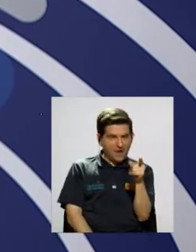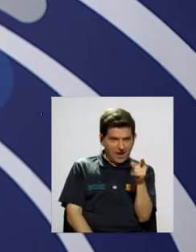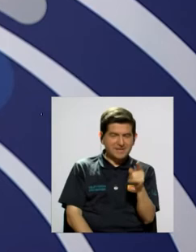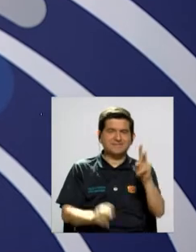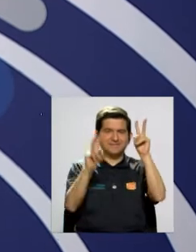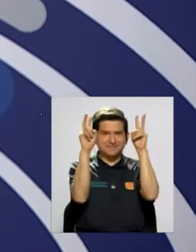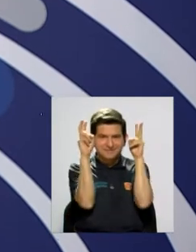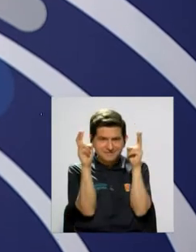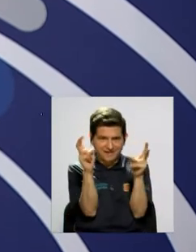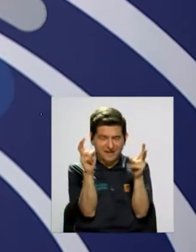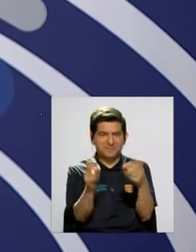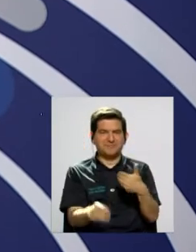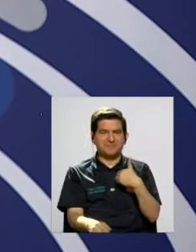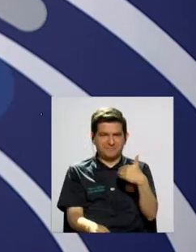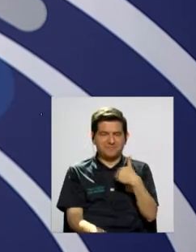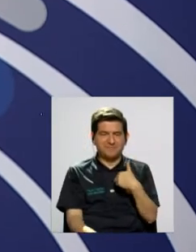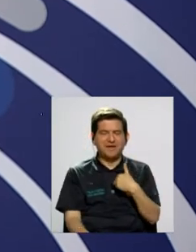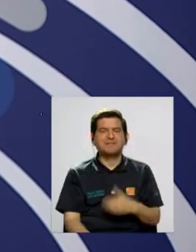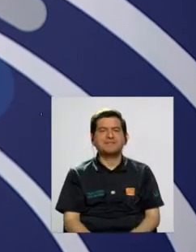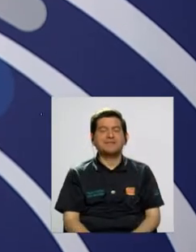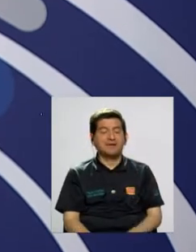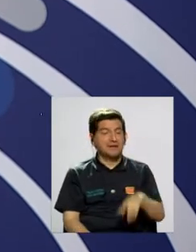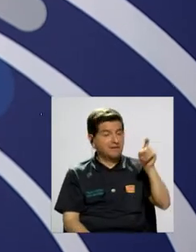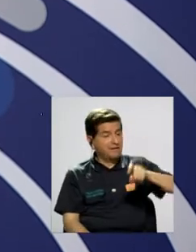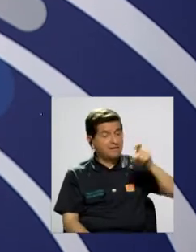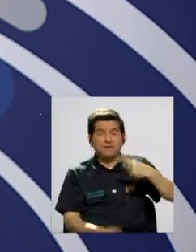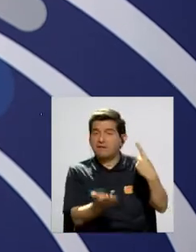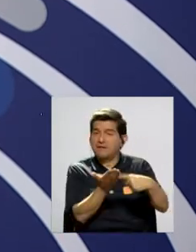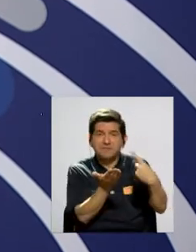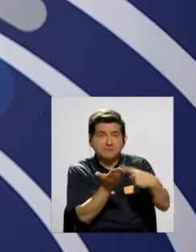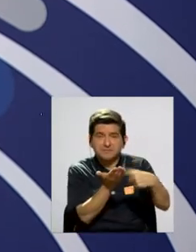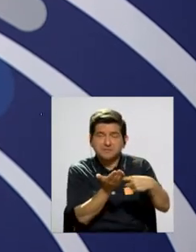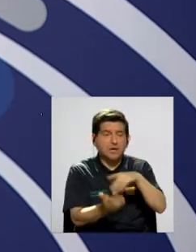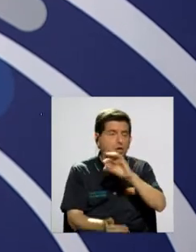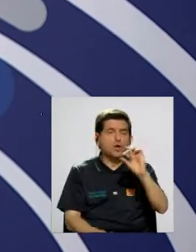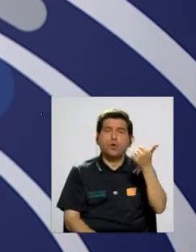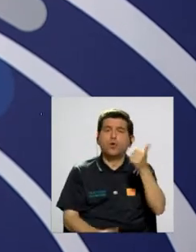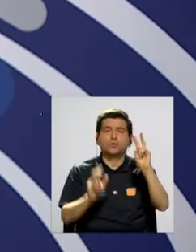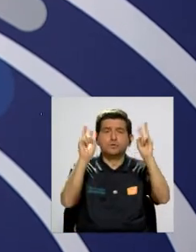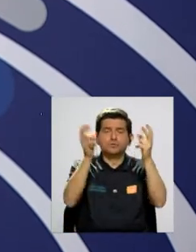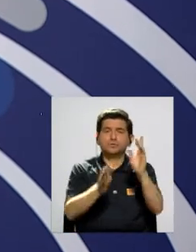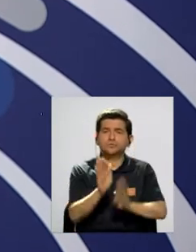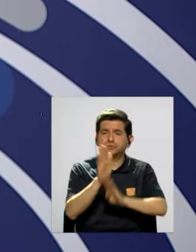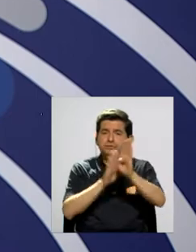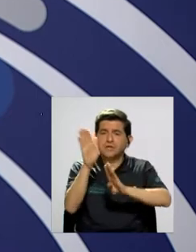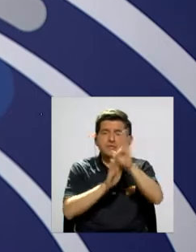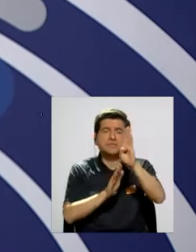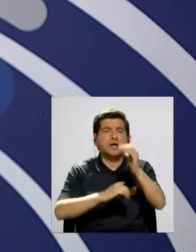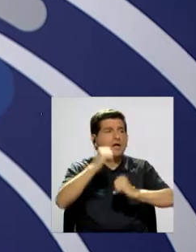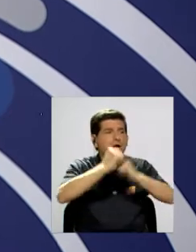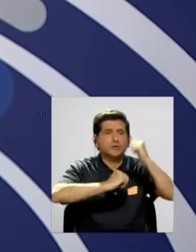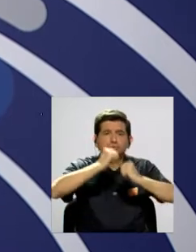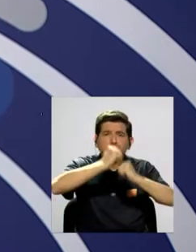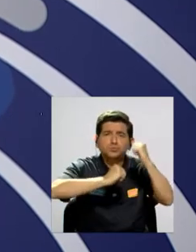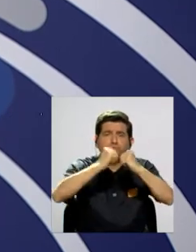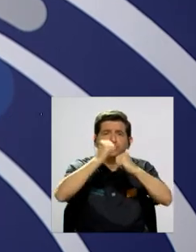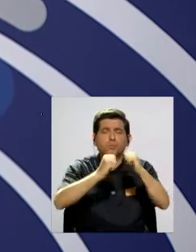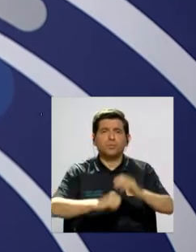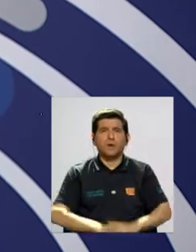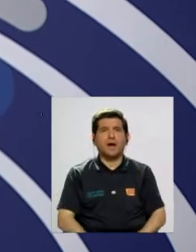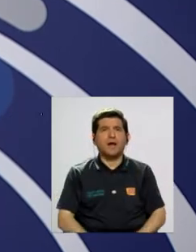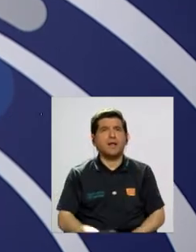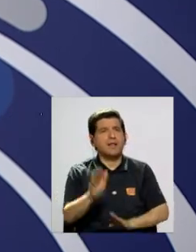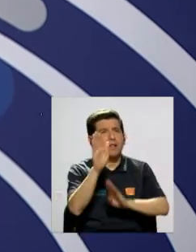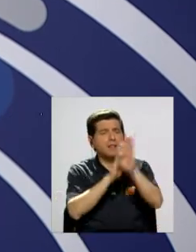los temas que él tiene que poner sobre la mesa. Y luego hay otros temas de desarrollo, ¿verdad? Del desarrollo en infraestructura,